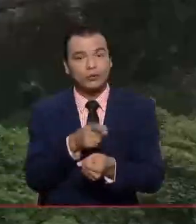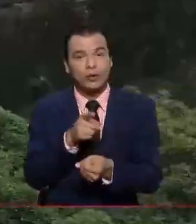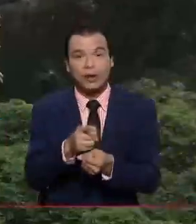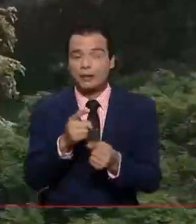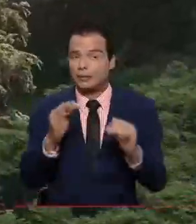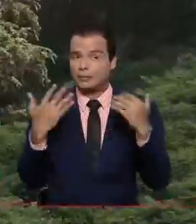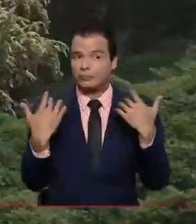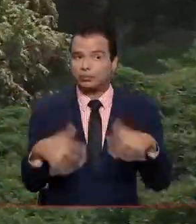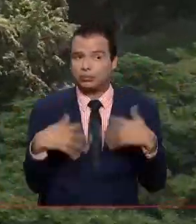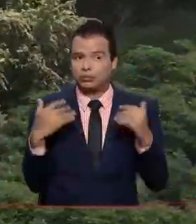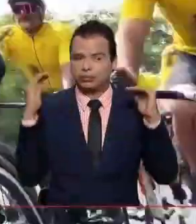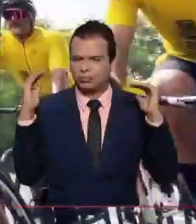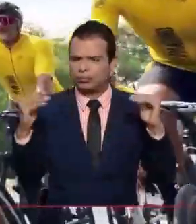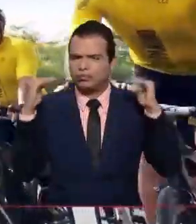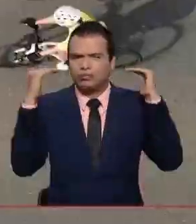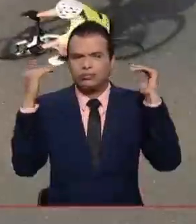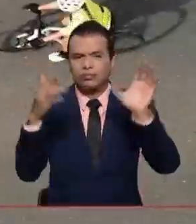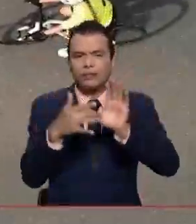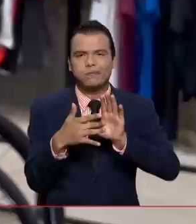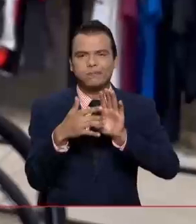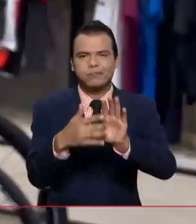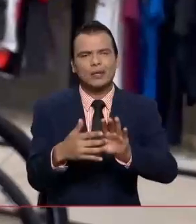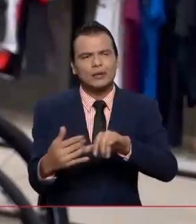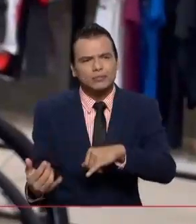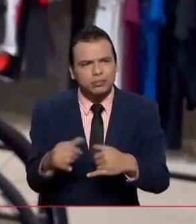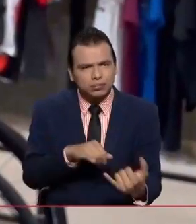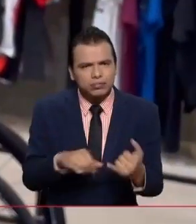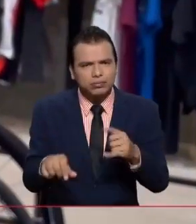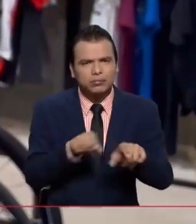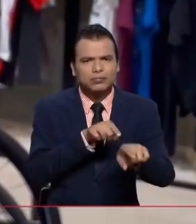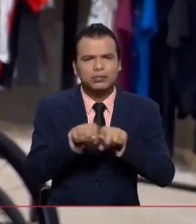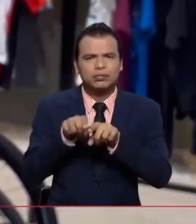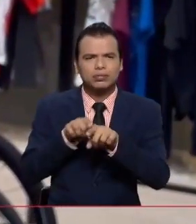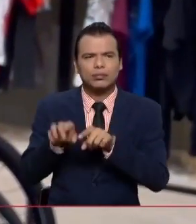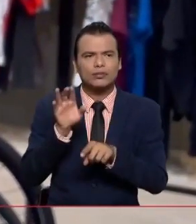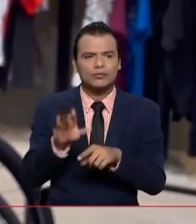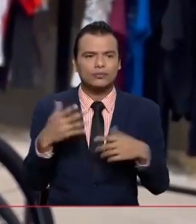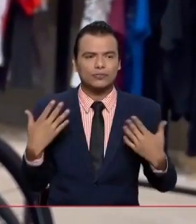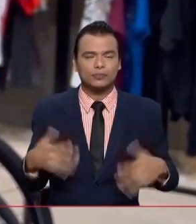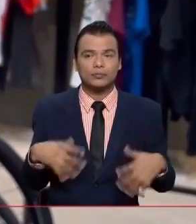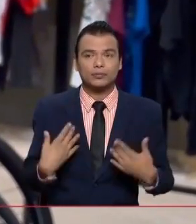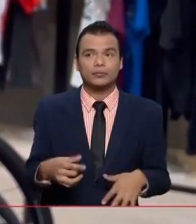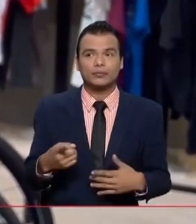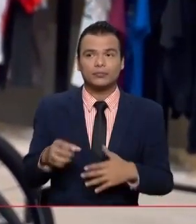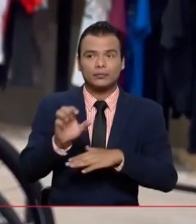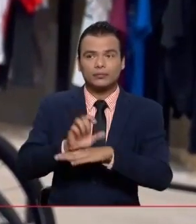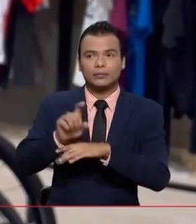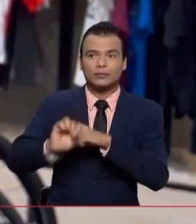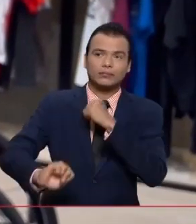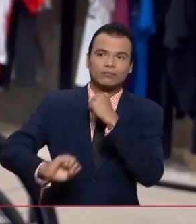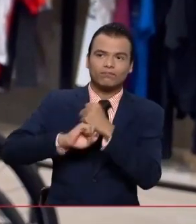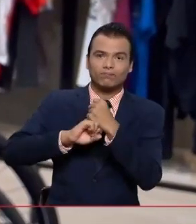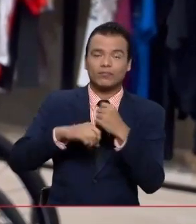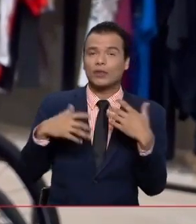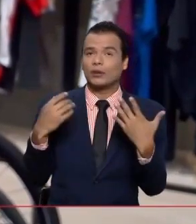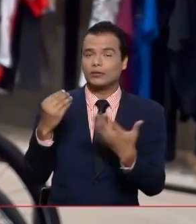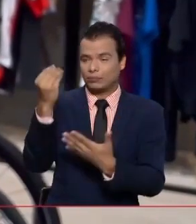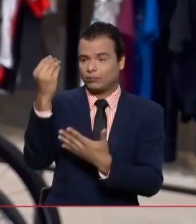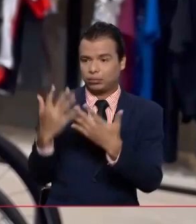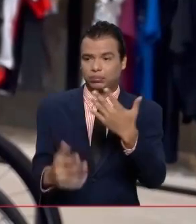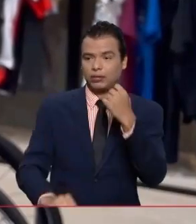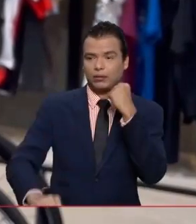grandes vueltas ciclísticas internacionales. Gracias al apoyo de ellos se hizo realidad este evento. Tenemos a la Gobernación del Valle del